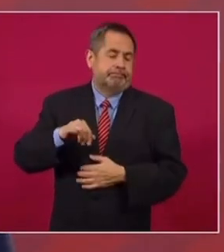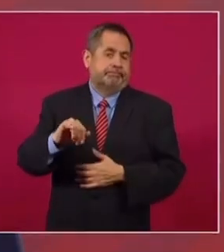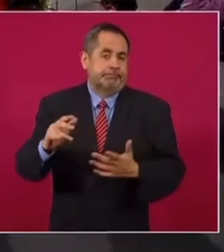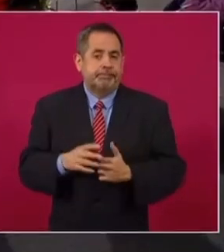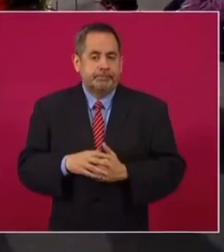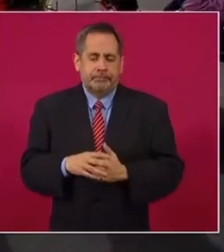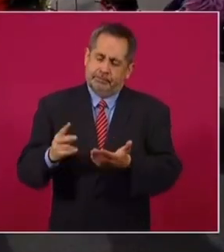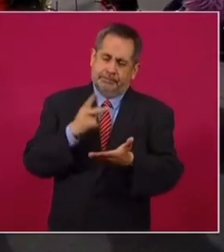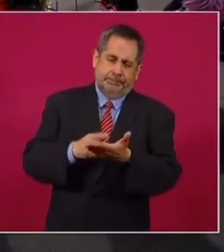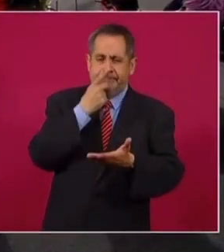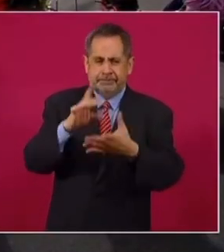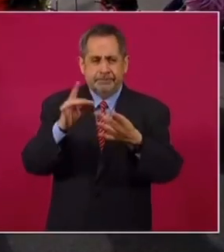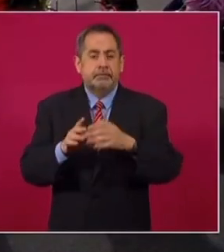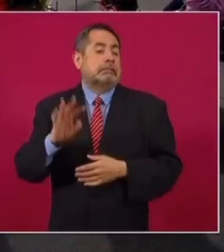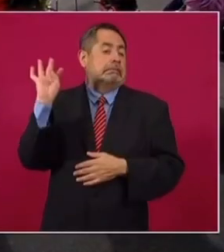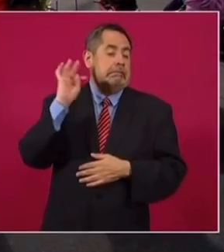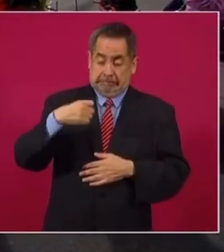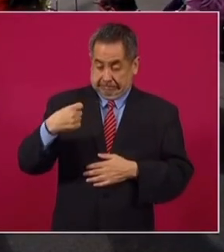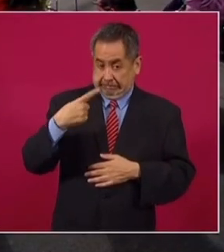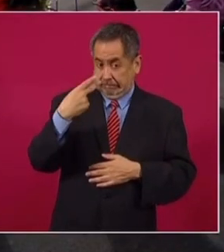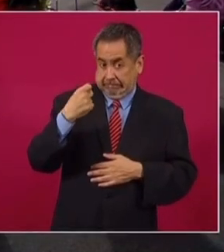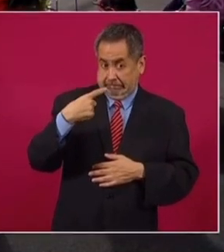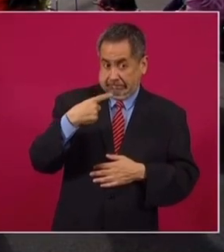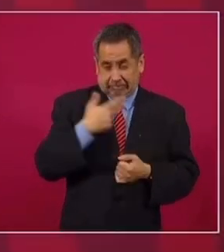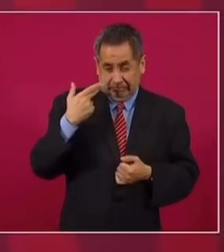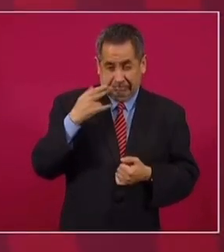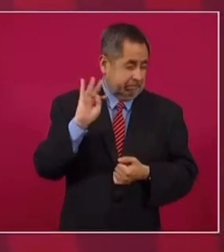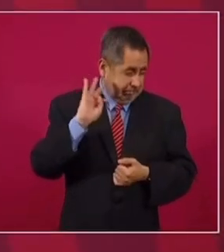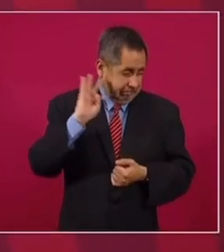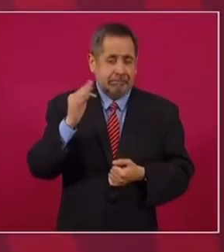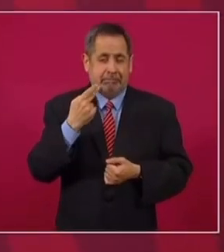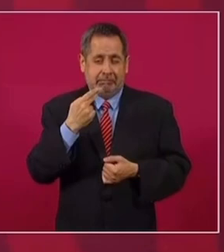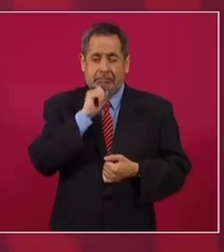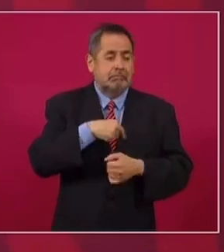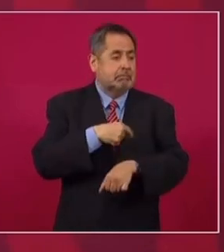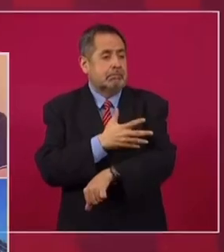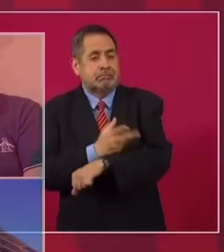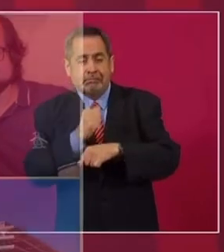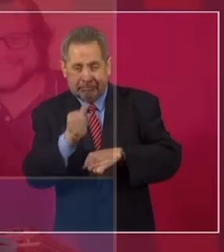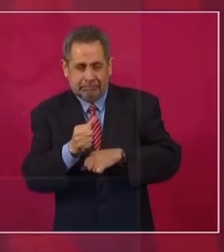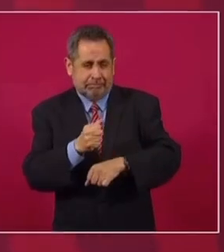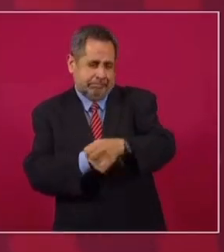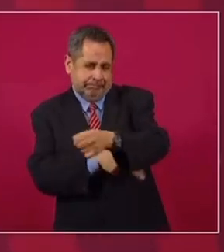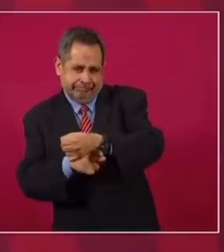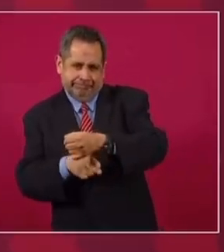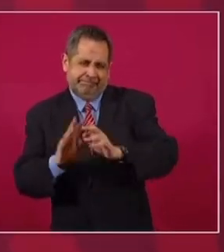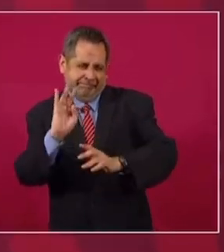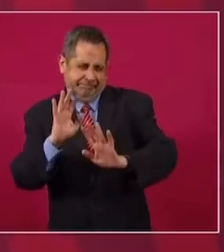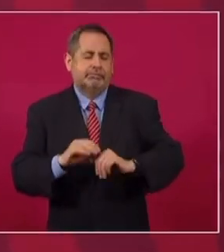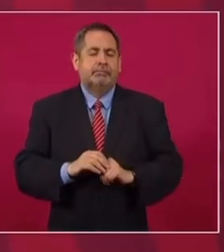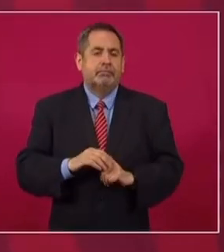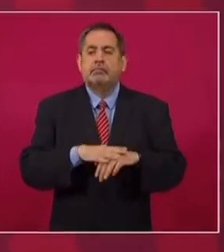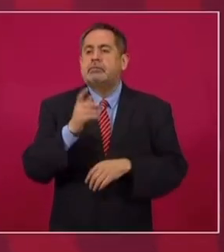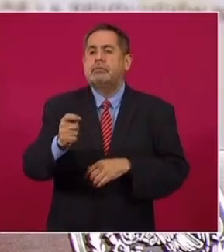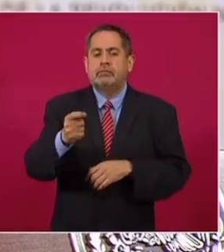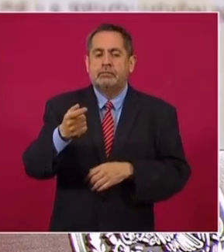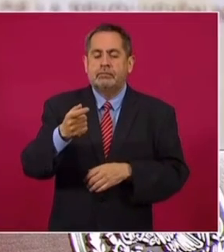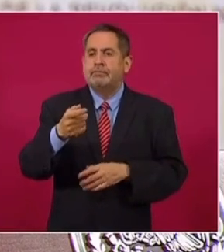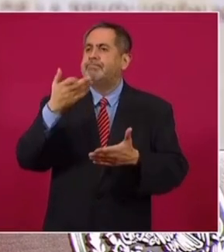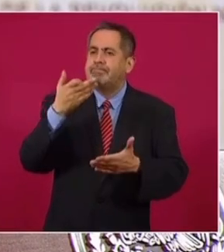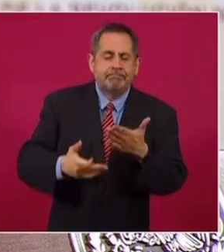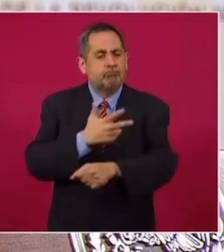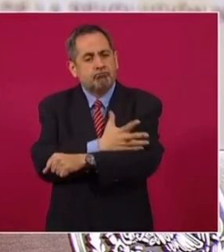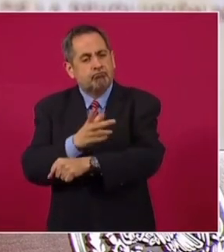moral. Ya lo he dicho varias veces, si fuésemos corruptos como ellos o deshonestos, porque no solo es dinero, es